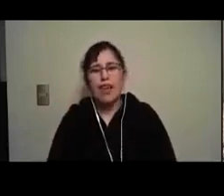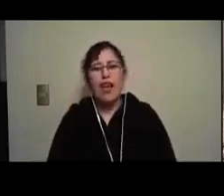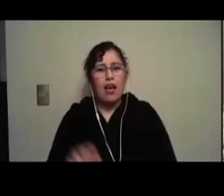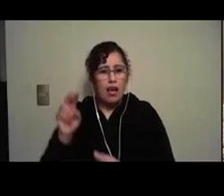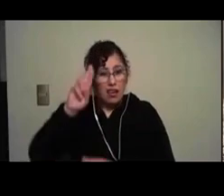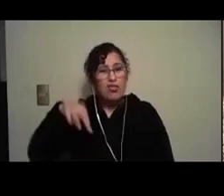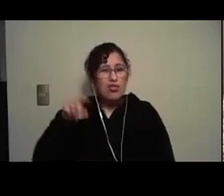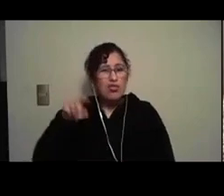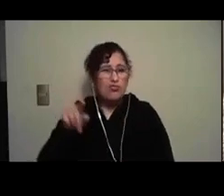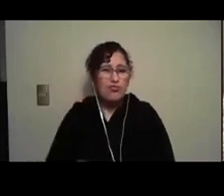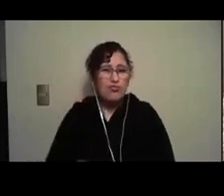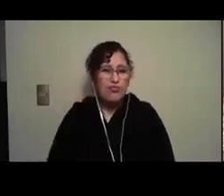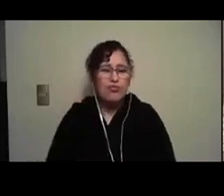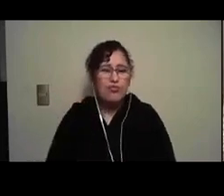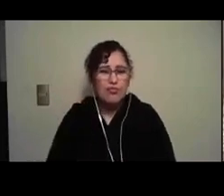razón. ¿Ya?